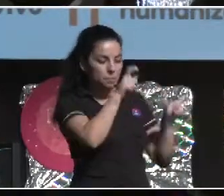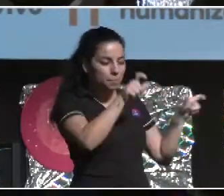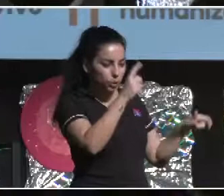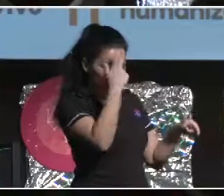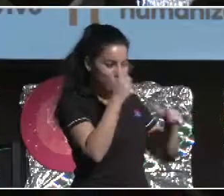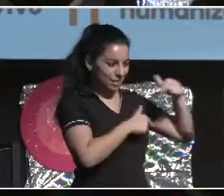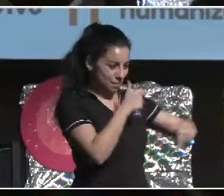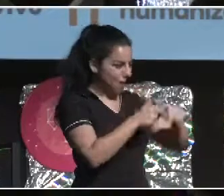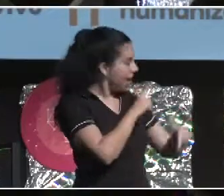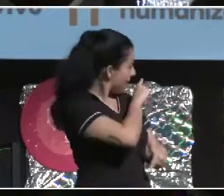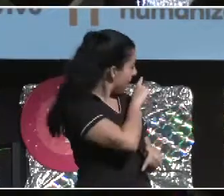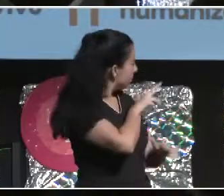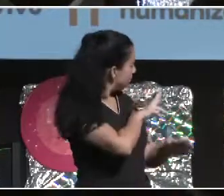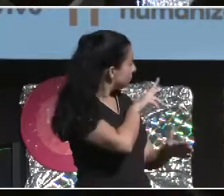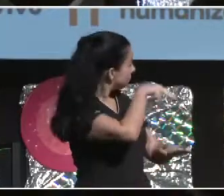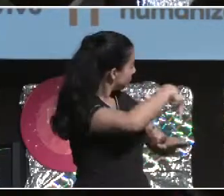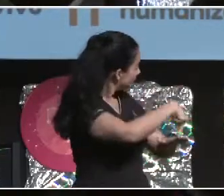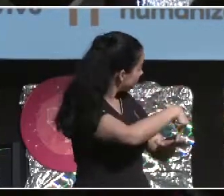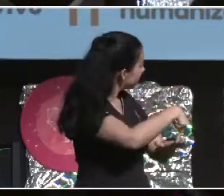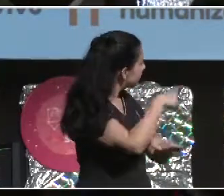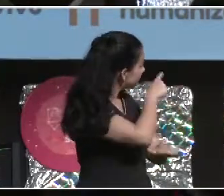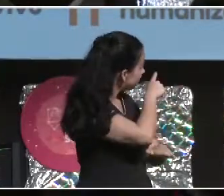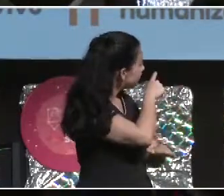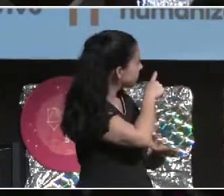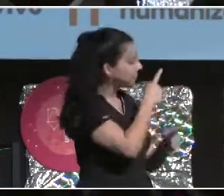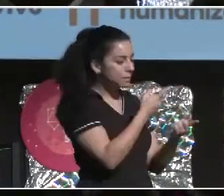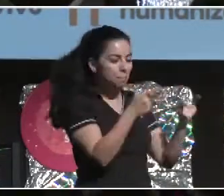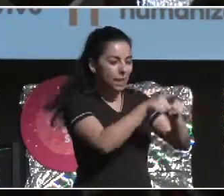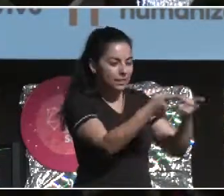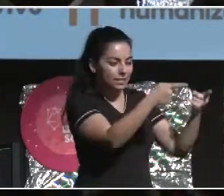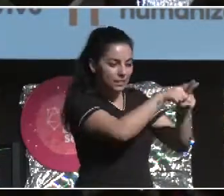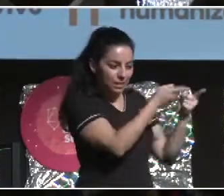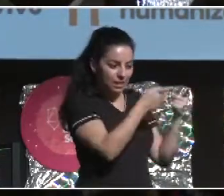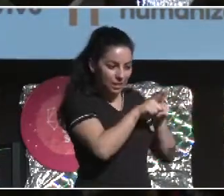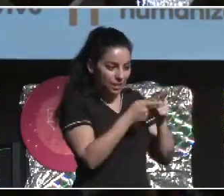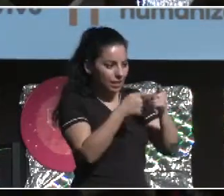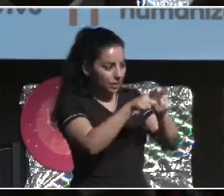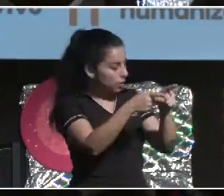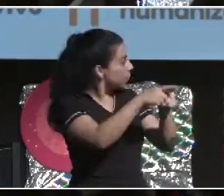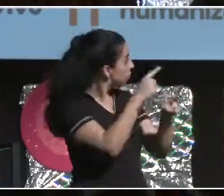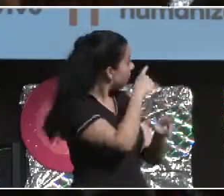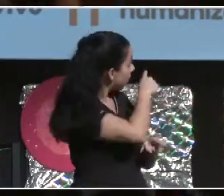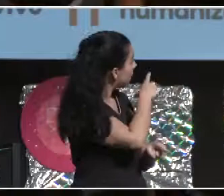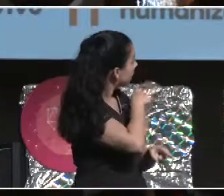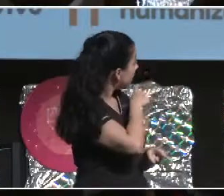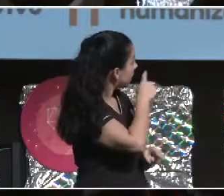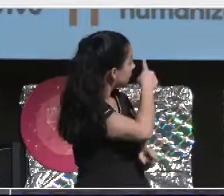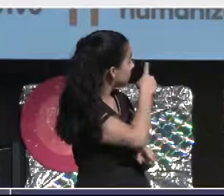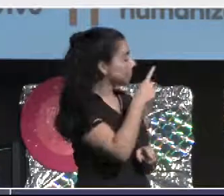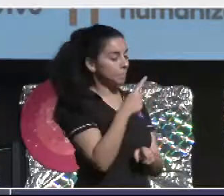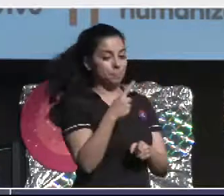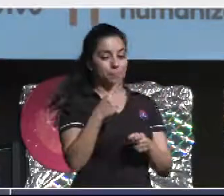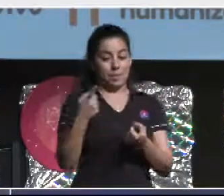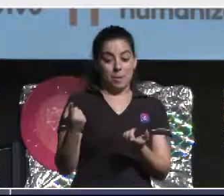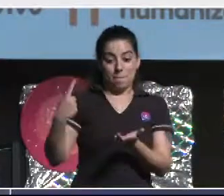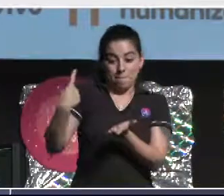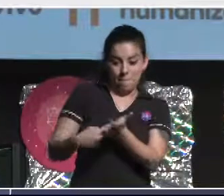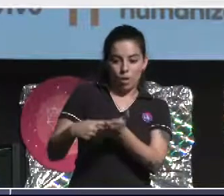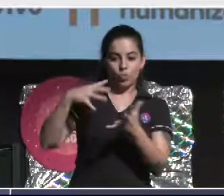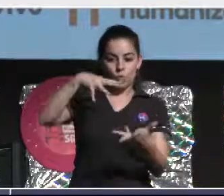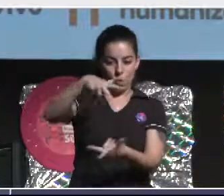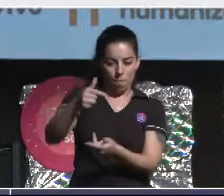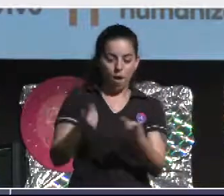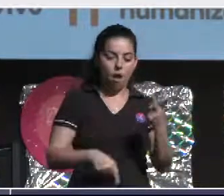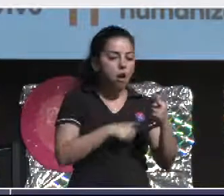ahí. Entonces está en este ejercicio está Pacto Global, Global Compact,